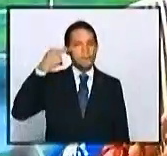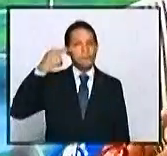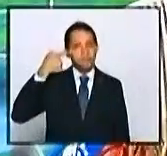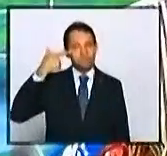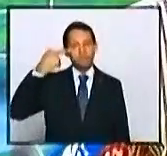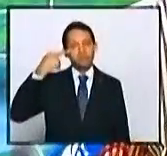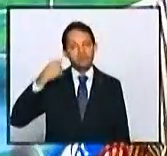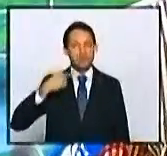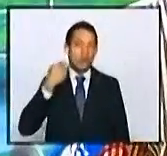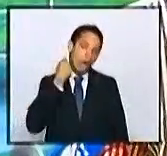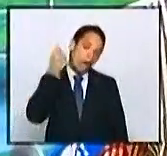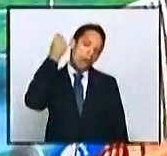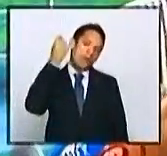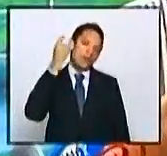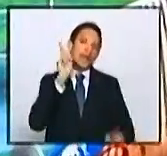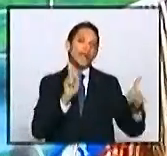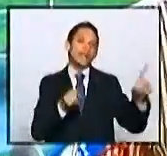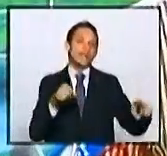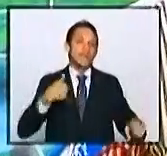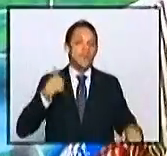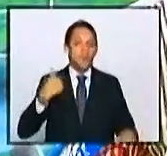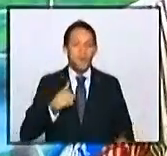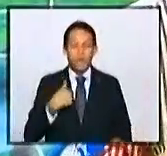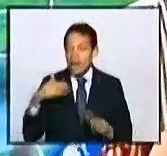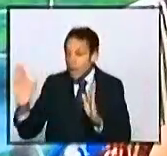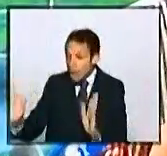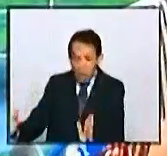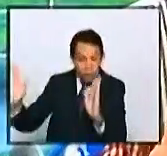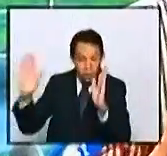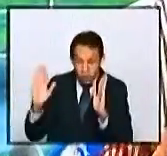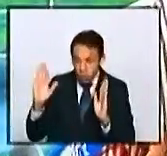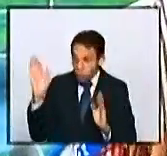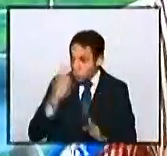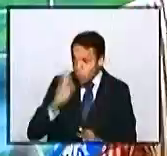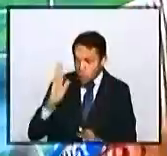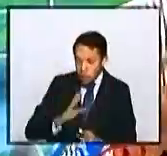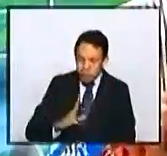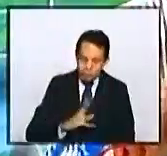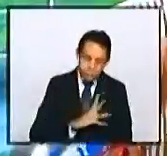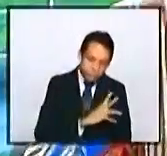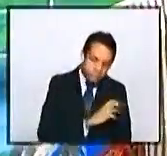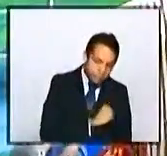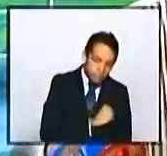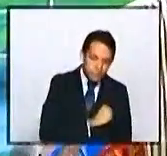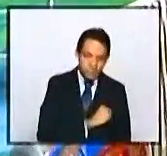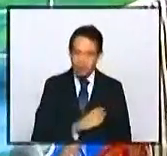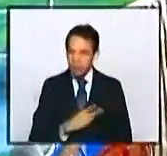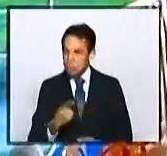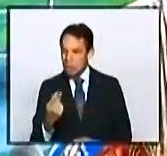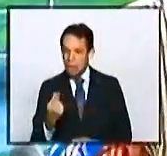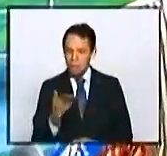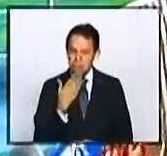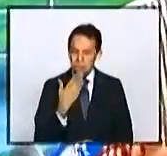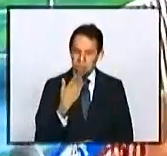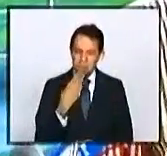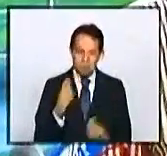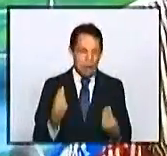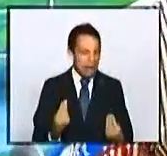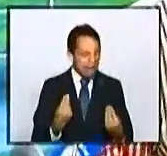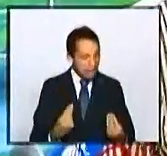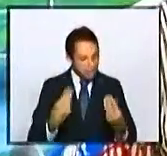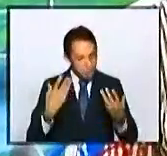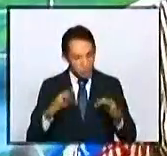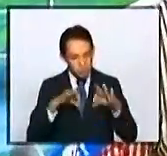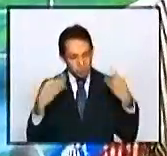son en personas jóvenes porque no se sienten escuchados, no se sienten valorados, lo material no les llena el espíritu, el